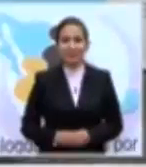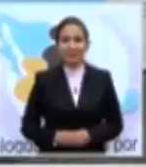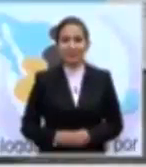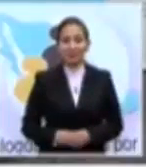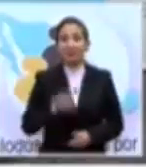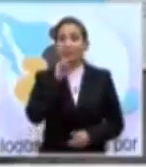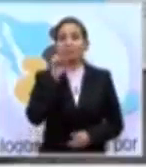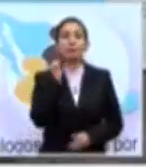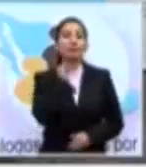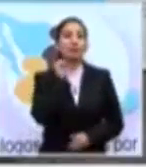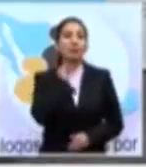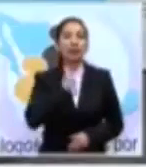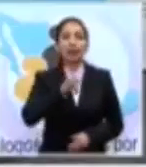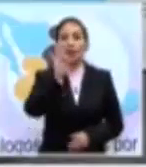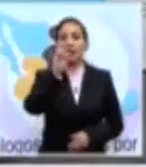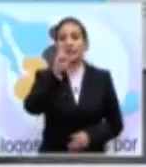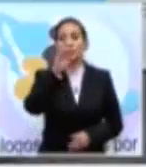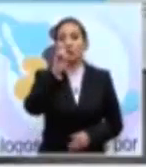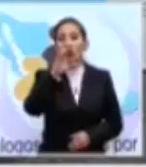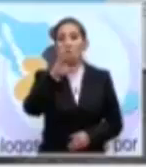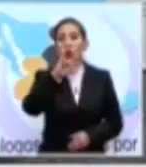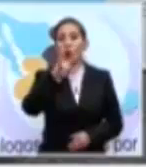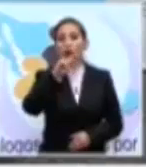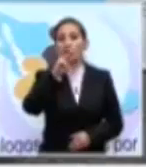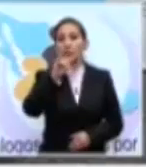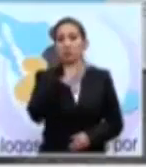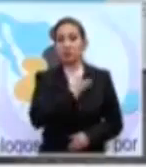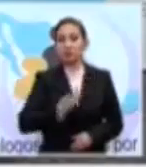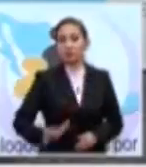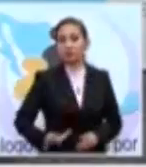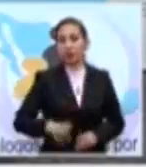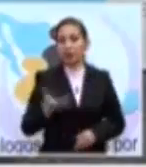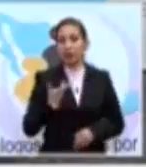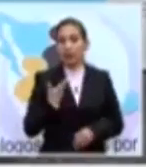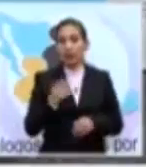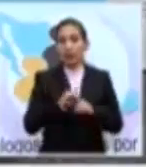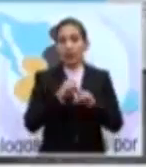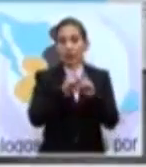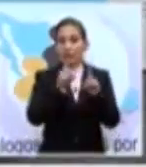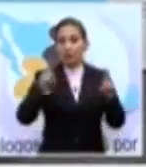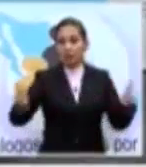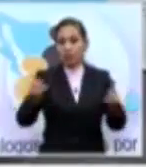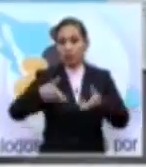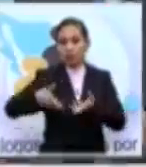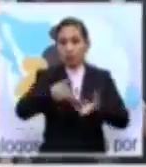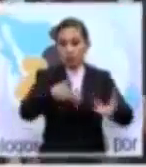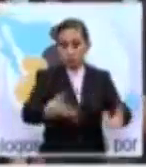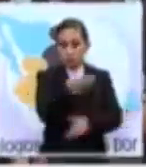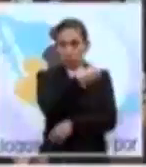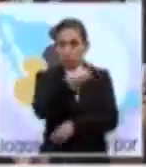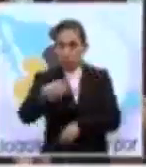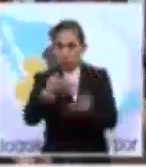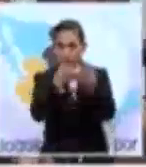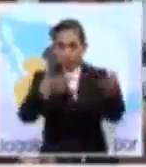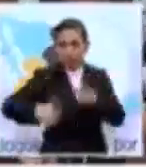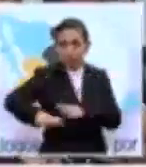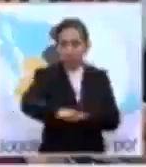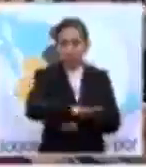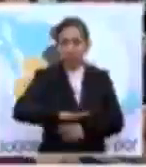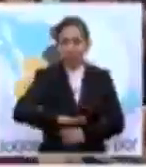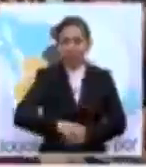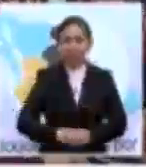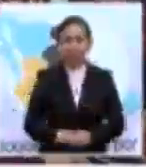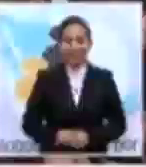Del senador Francisco Búrquez Valenzuela, presidente de la Comisión de Desarrollo Urbano y Ordenación Territorial.